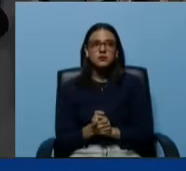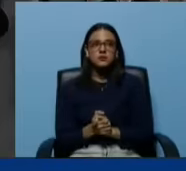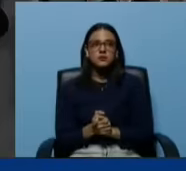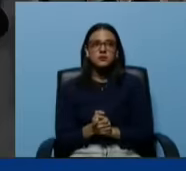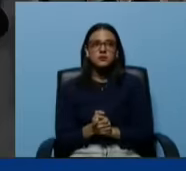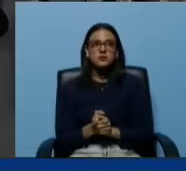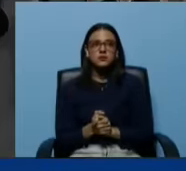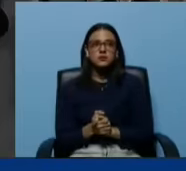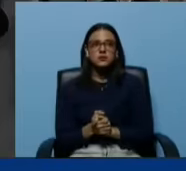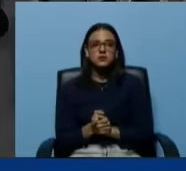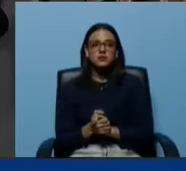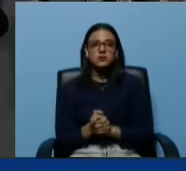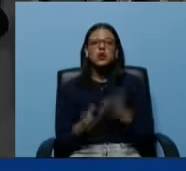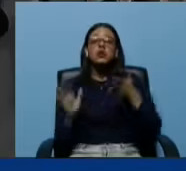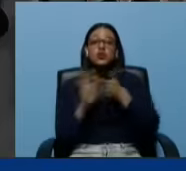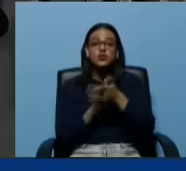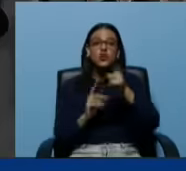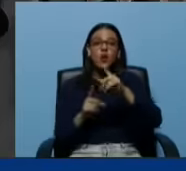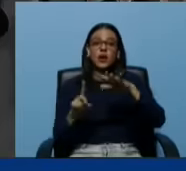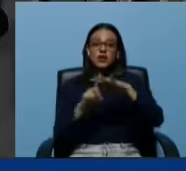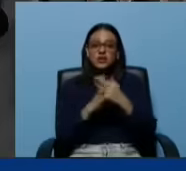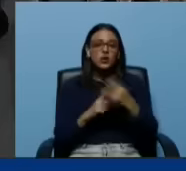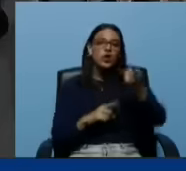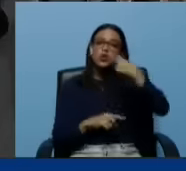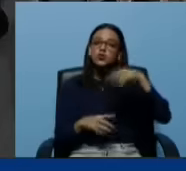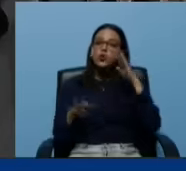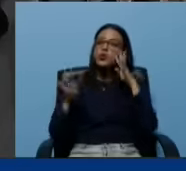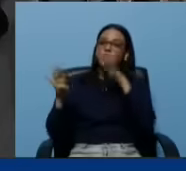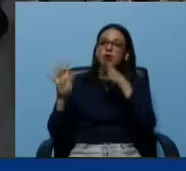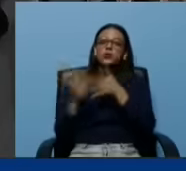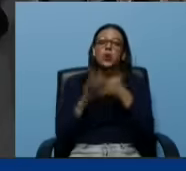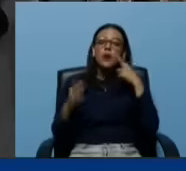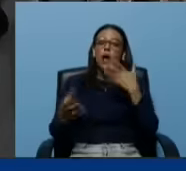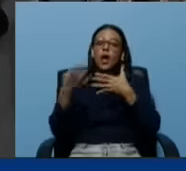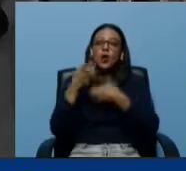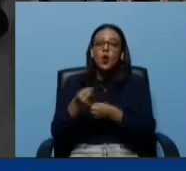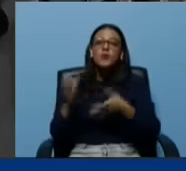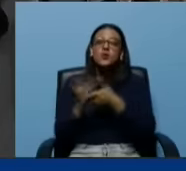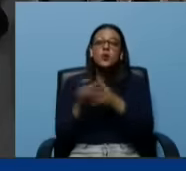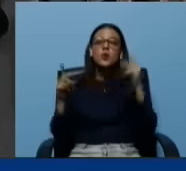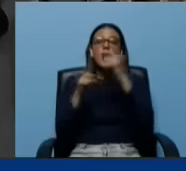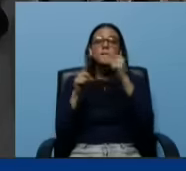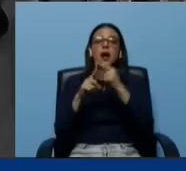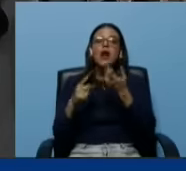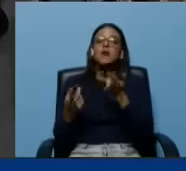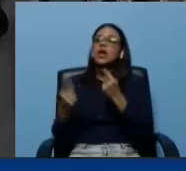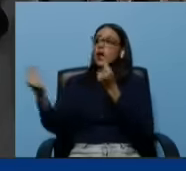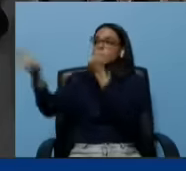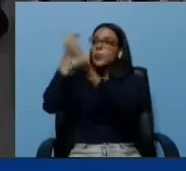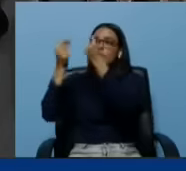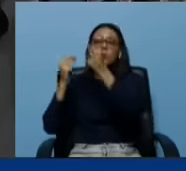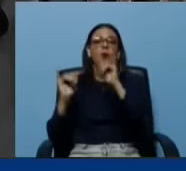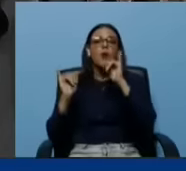en este tipo de asuntos que no debemos confiar en la palabra de los Estados Unidos de América.